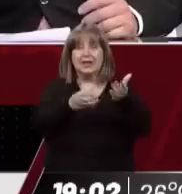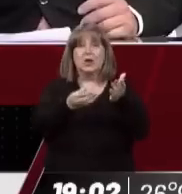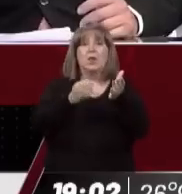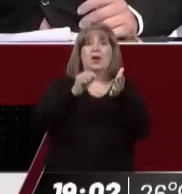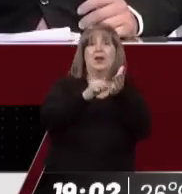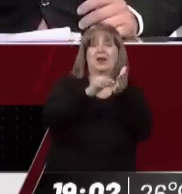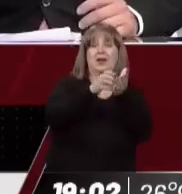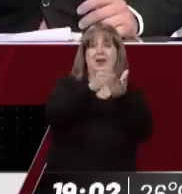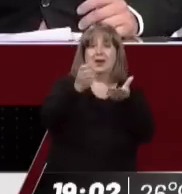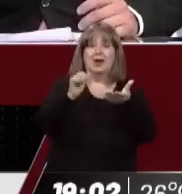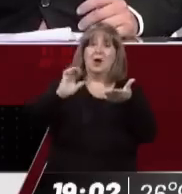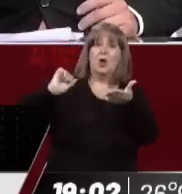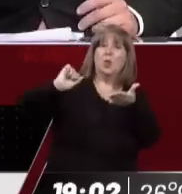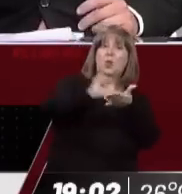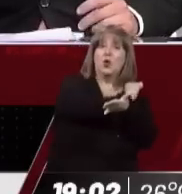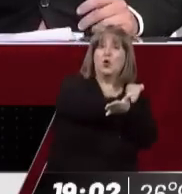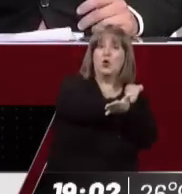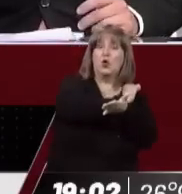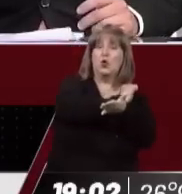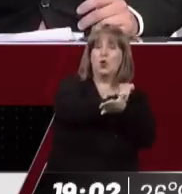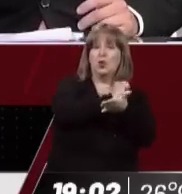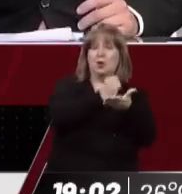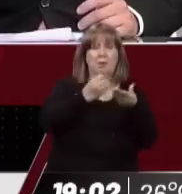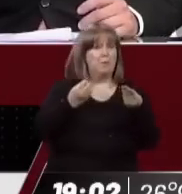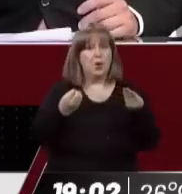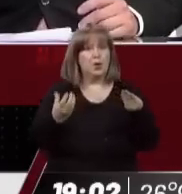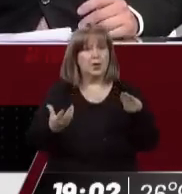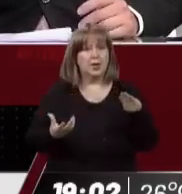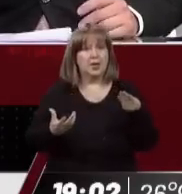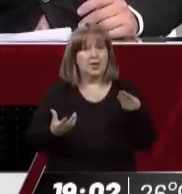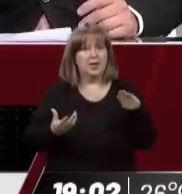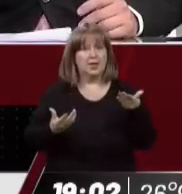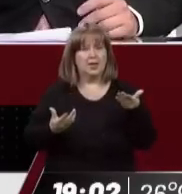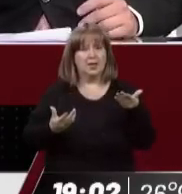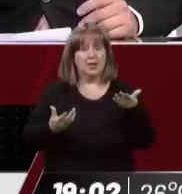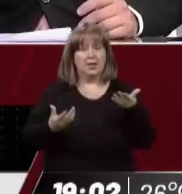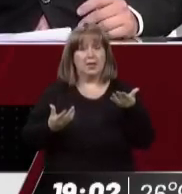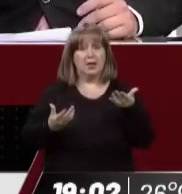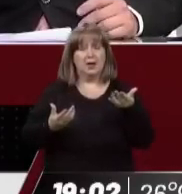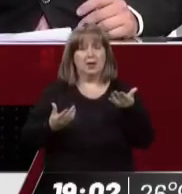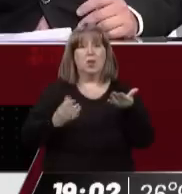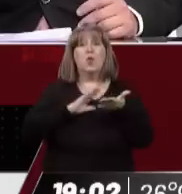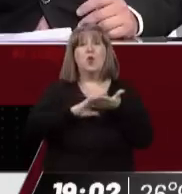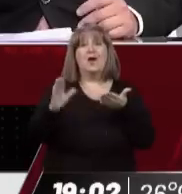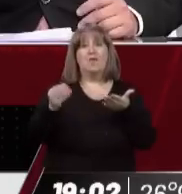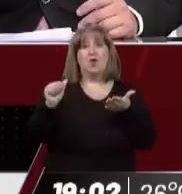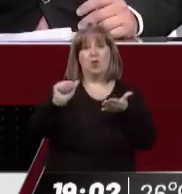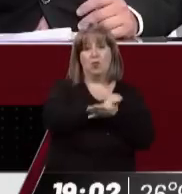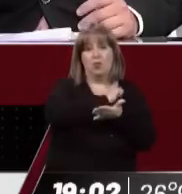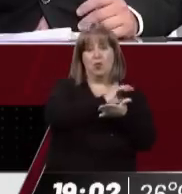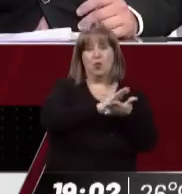magnitud que ha tenido este evento no de el ataque a cristina fernández de kirchner justamente